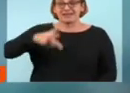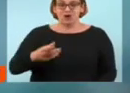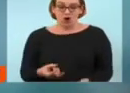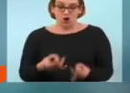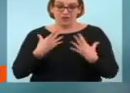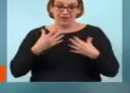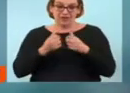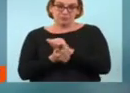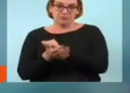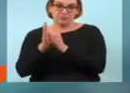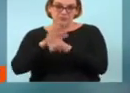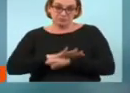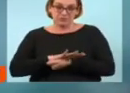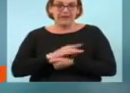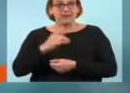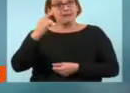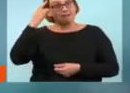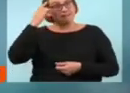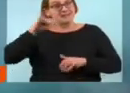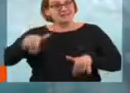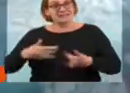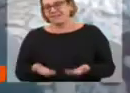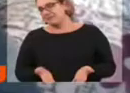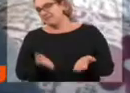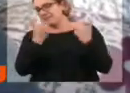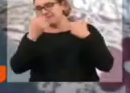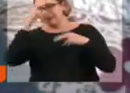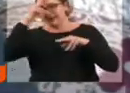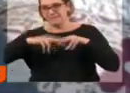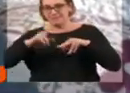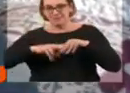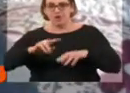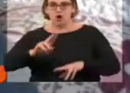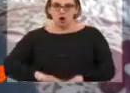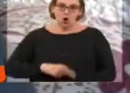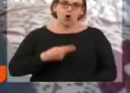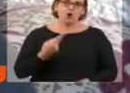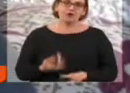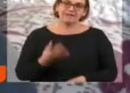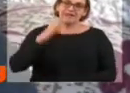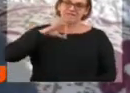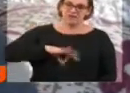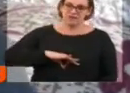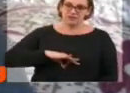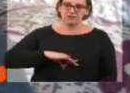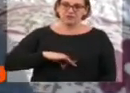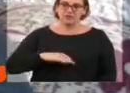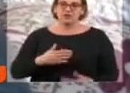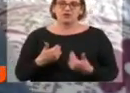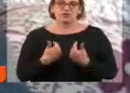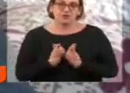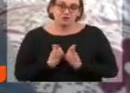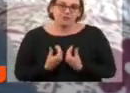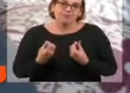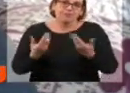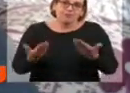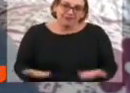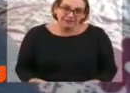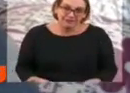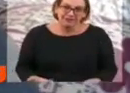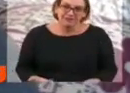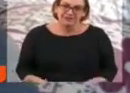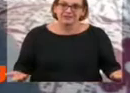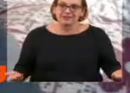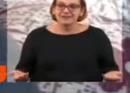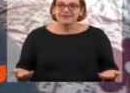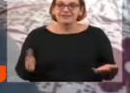COVID-19. Y cuando pensaba que dejaba atrás la enfermedad, el virus volvía a aparecer. ¿Por qué yo? Ya me empezó a entrar